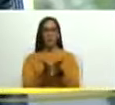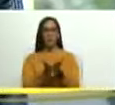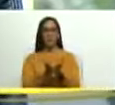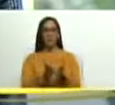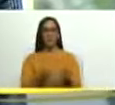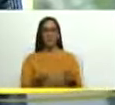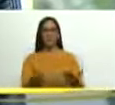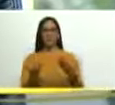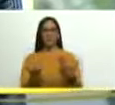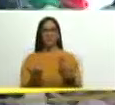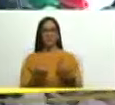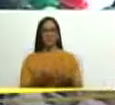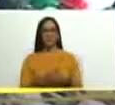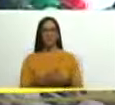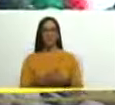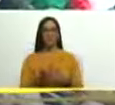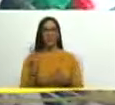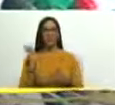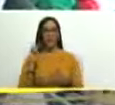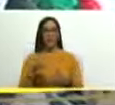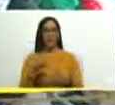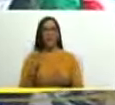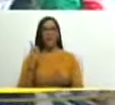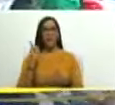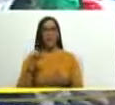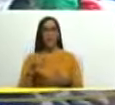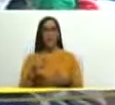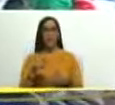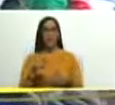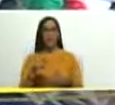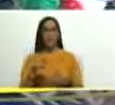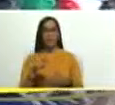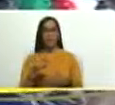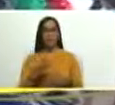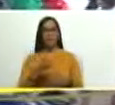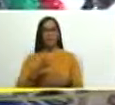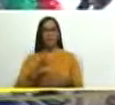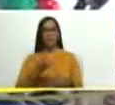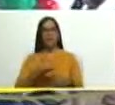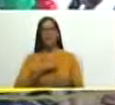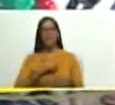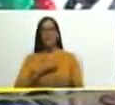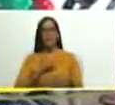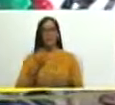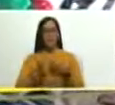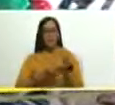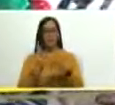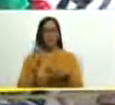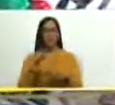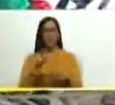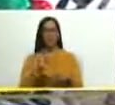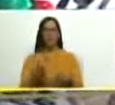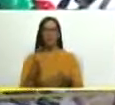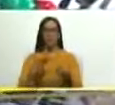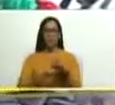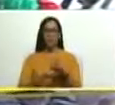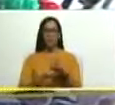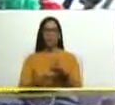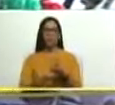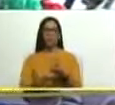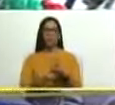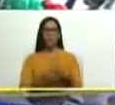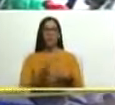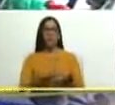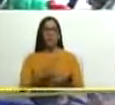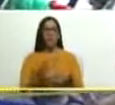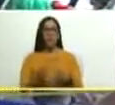pues. Bueno, también aquí está una medalla, 2 medallas, de hecho, para usted y para la primera combatiente,